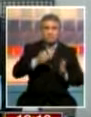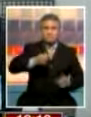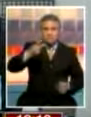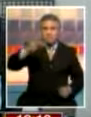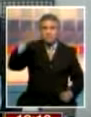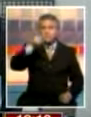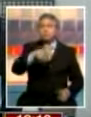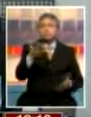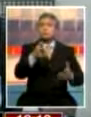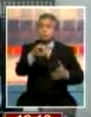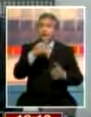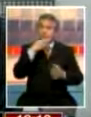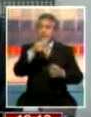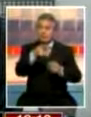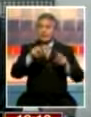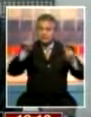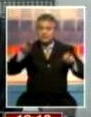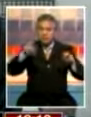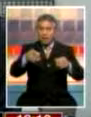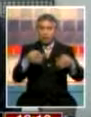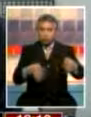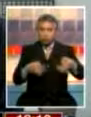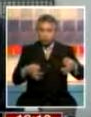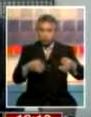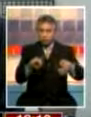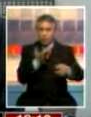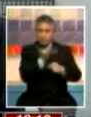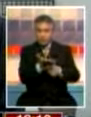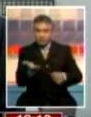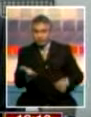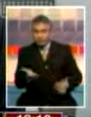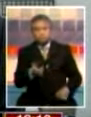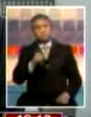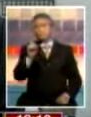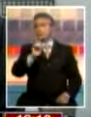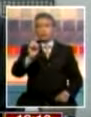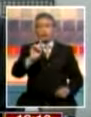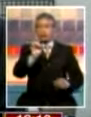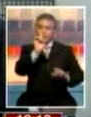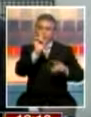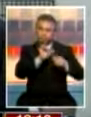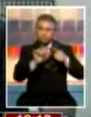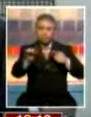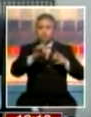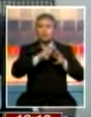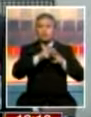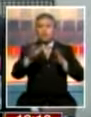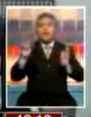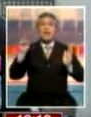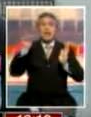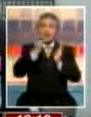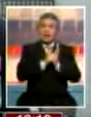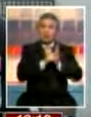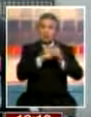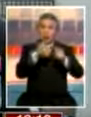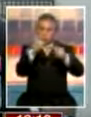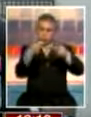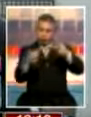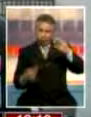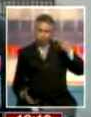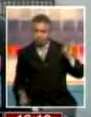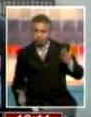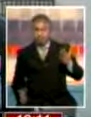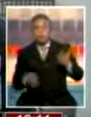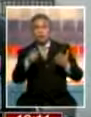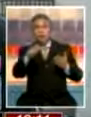con la documentación que ustedes le solicitan a estas clínicas. No, solo en parte. La verdad que se trata de reclamos muy diversos. Lo que pasa es que en su